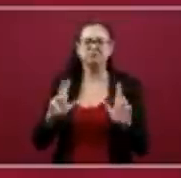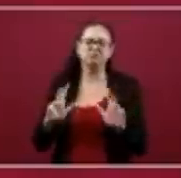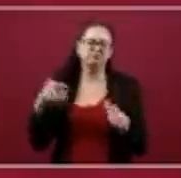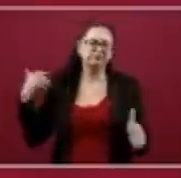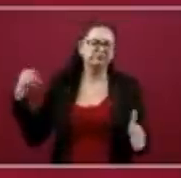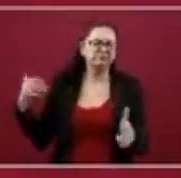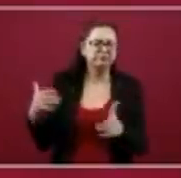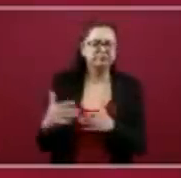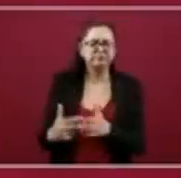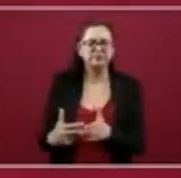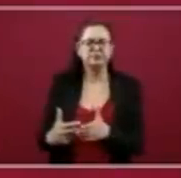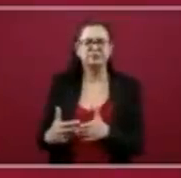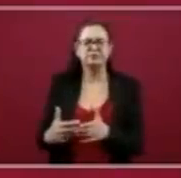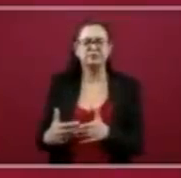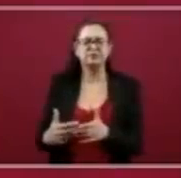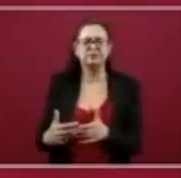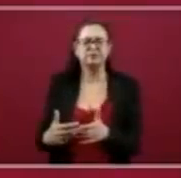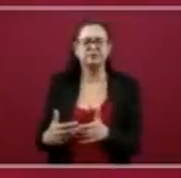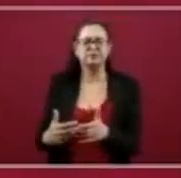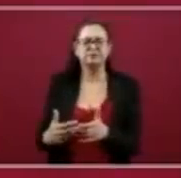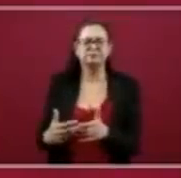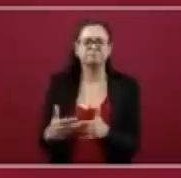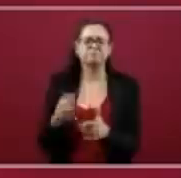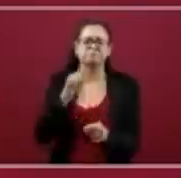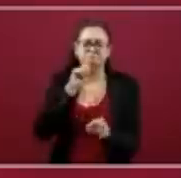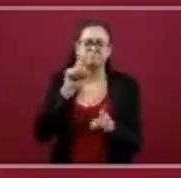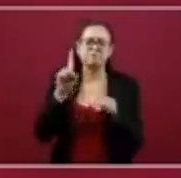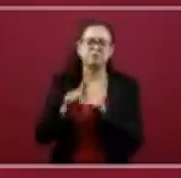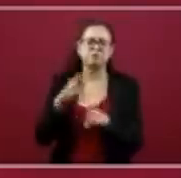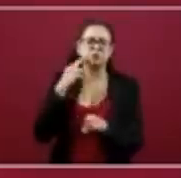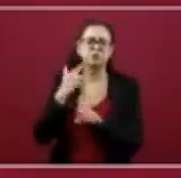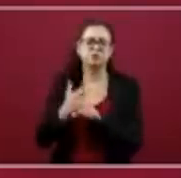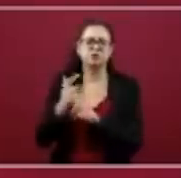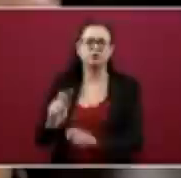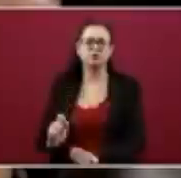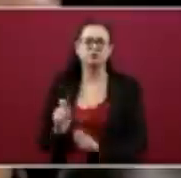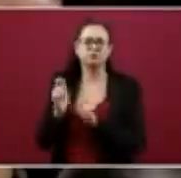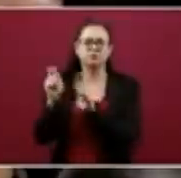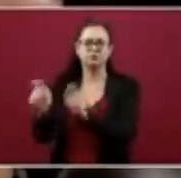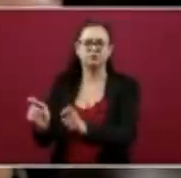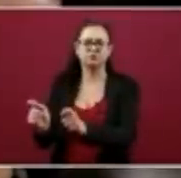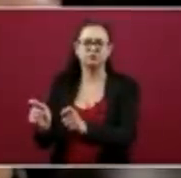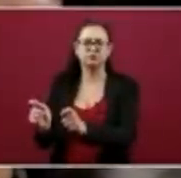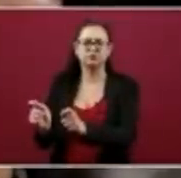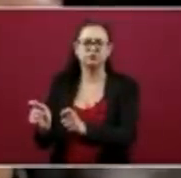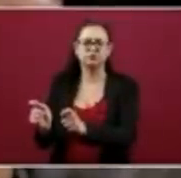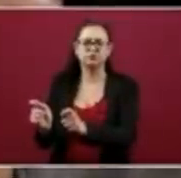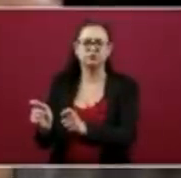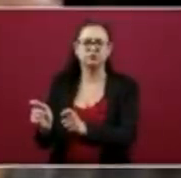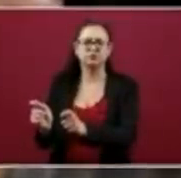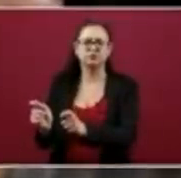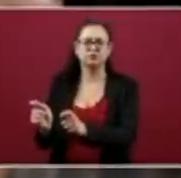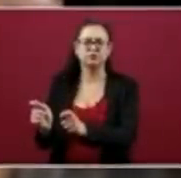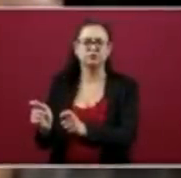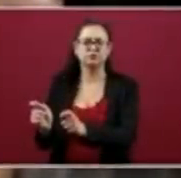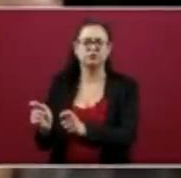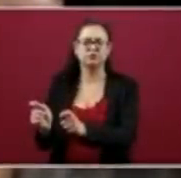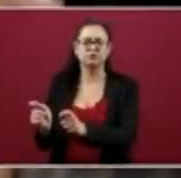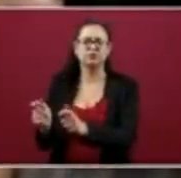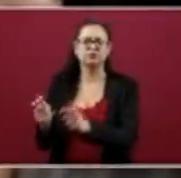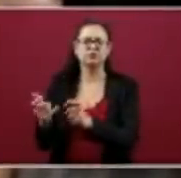tiempo fue la encargada de coordinar la persecución,